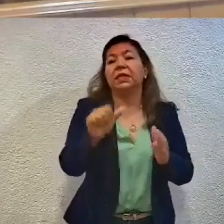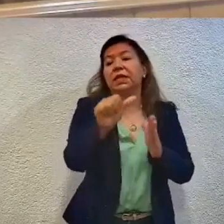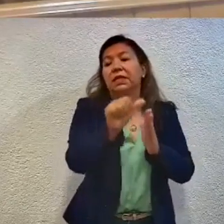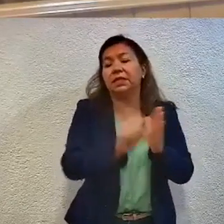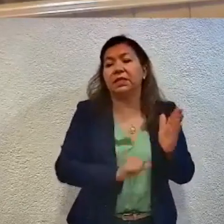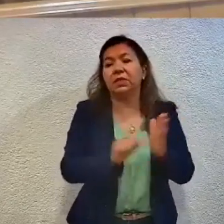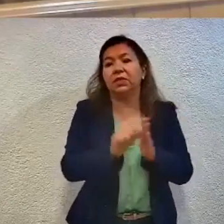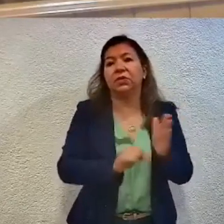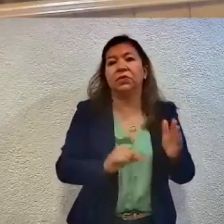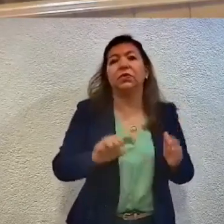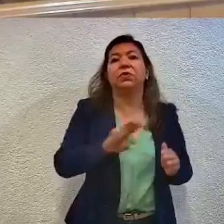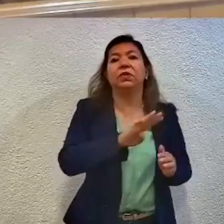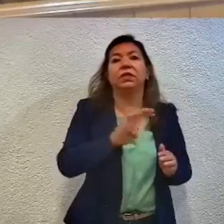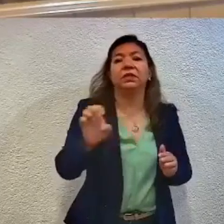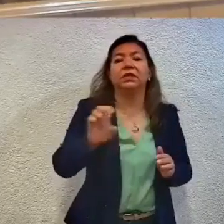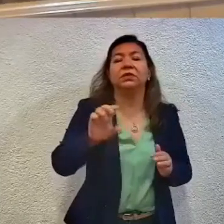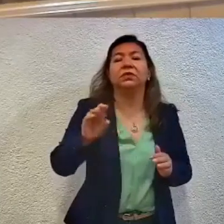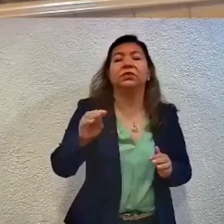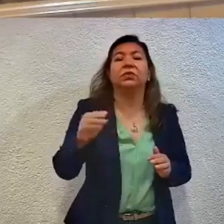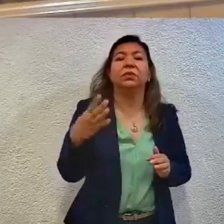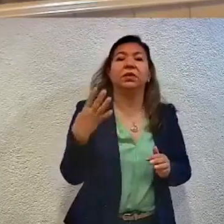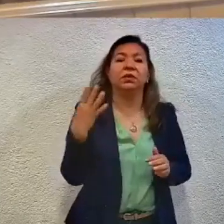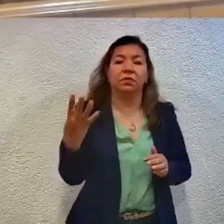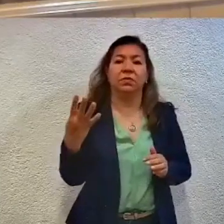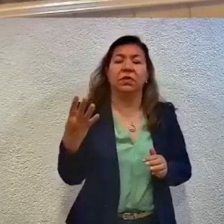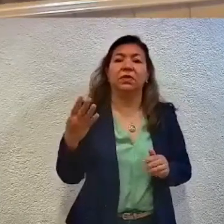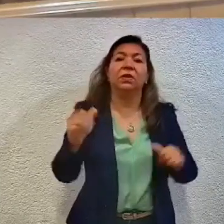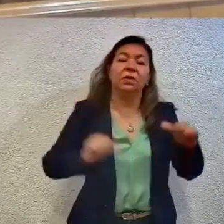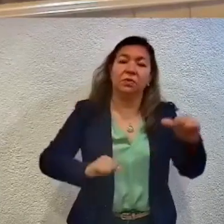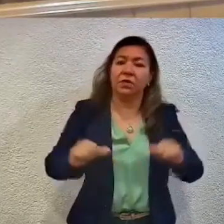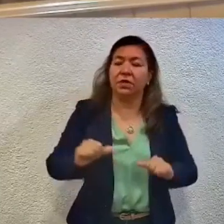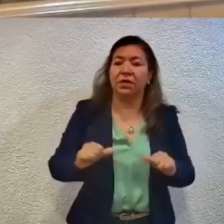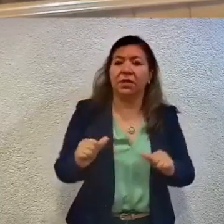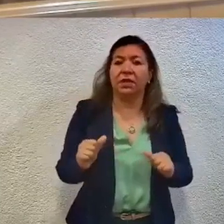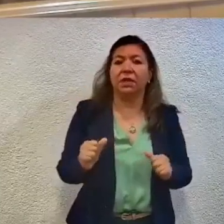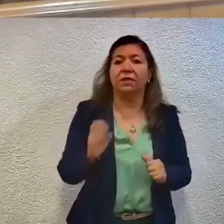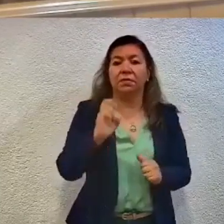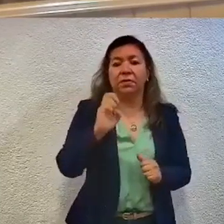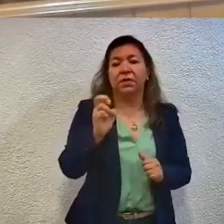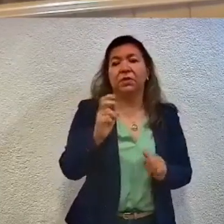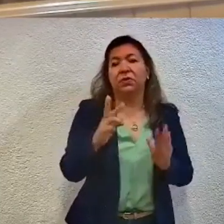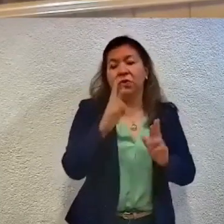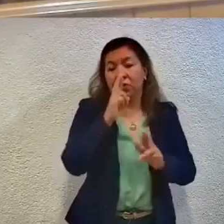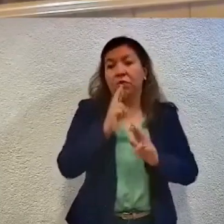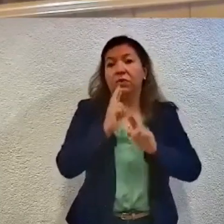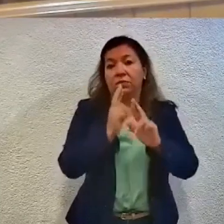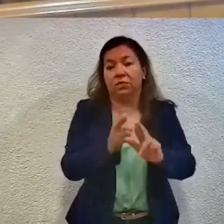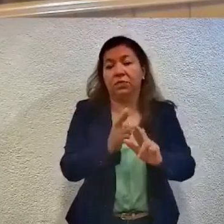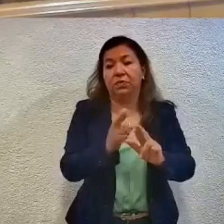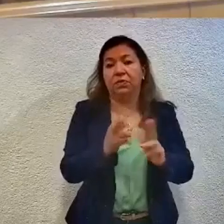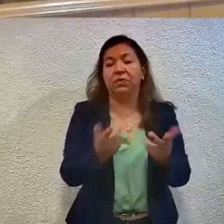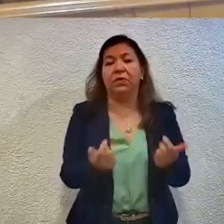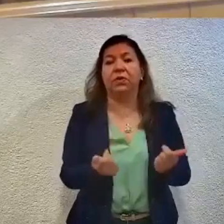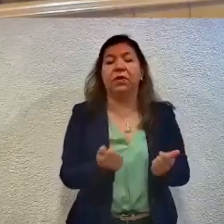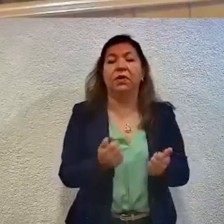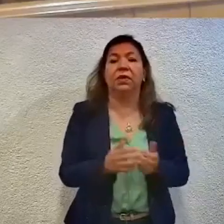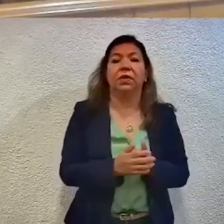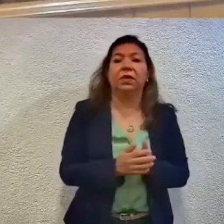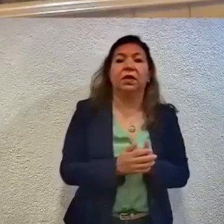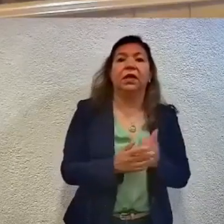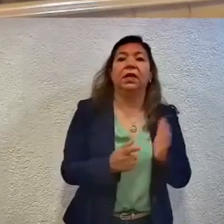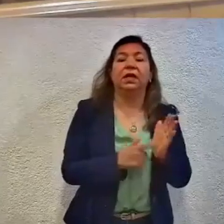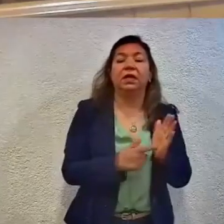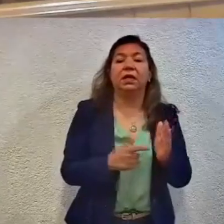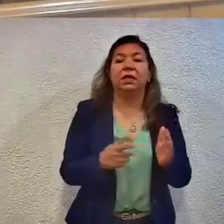artículo 394 de la Ley Electoral, es acertado que la autoridad responsable haya negado su petición, pues estaba